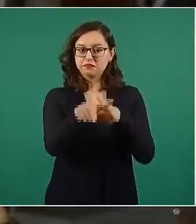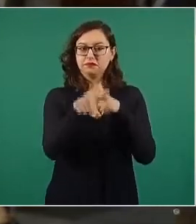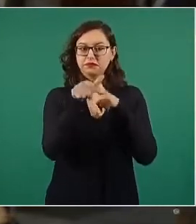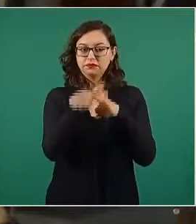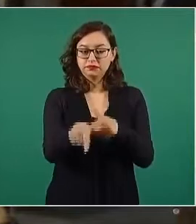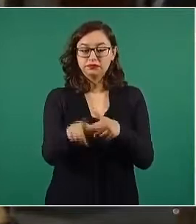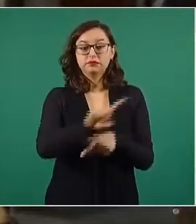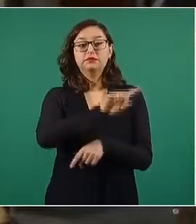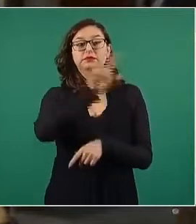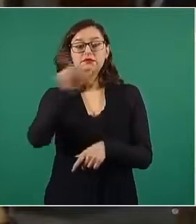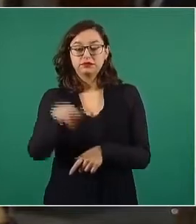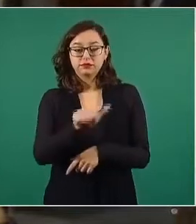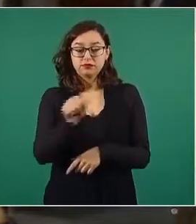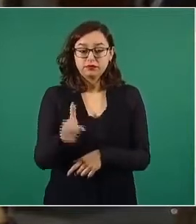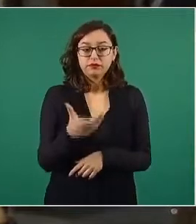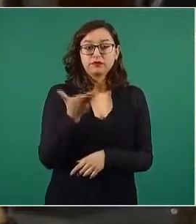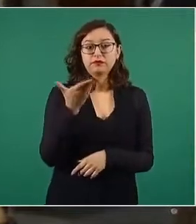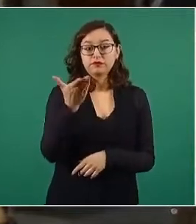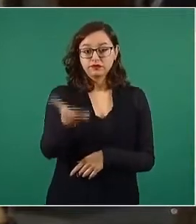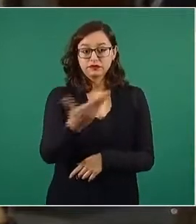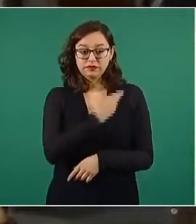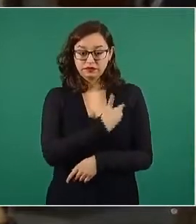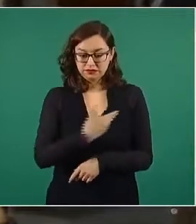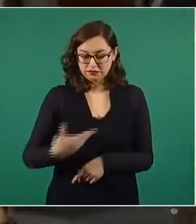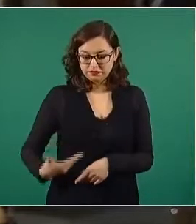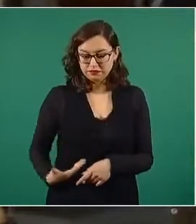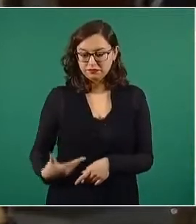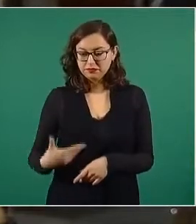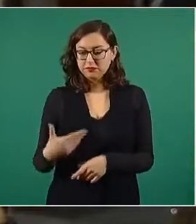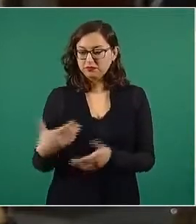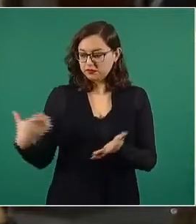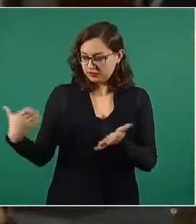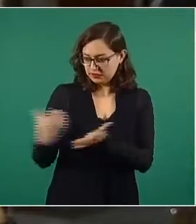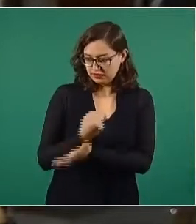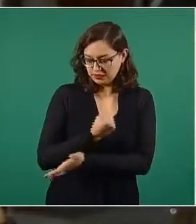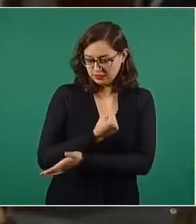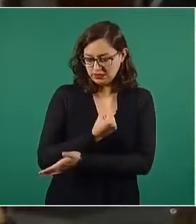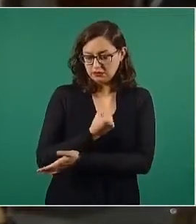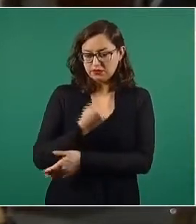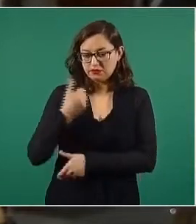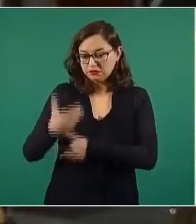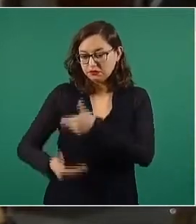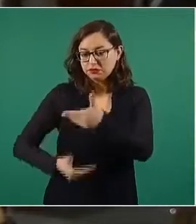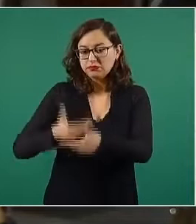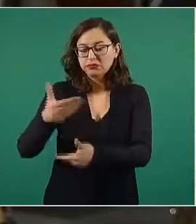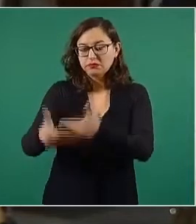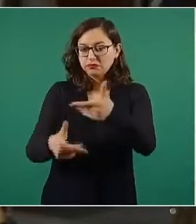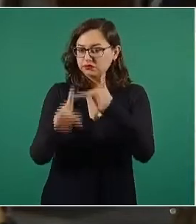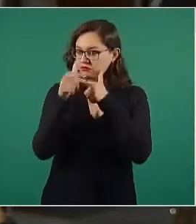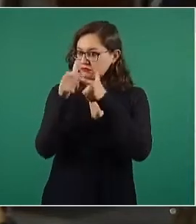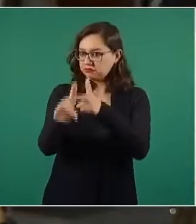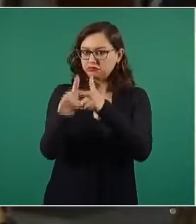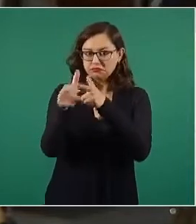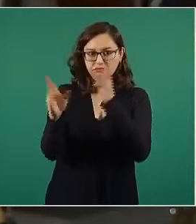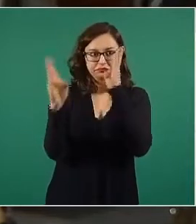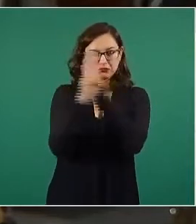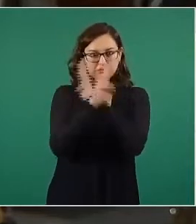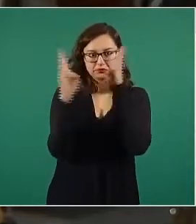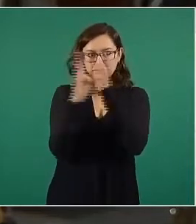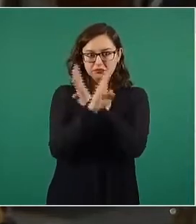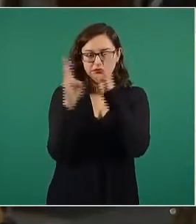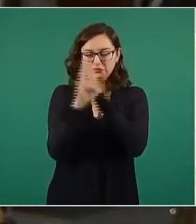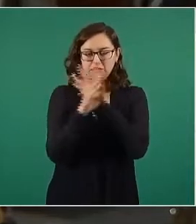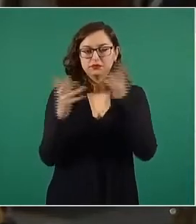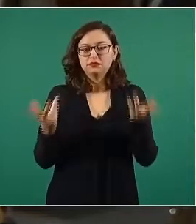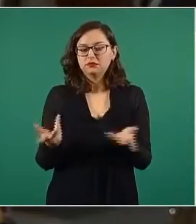usted ya era presidente electo, sino que siguieron. La pregunta, presidente, es si usted tuvo acceso a esos expedientes una